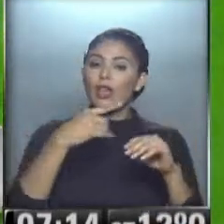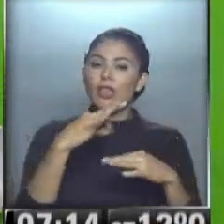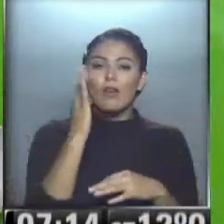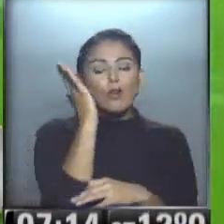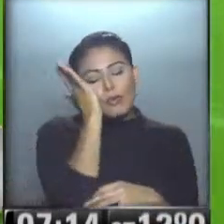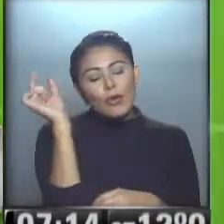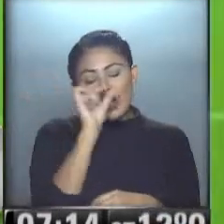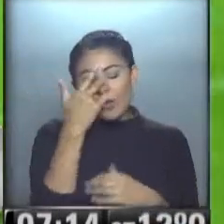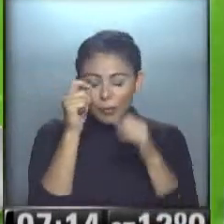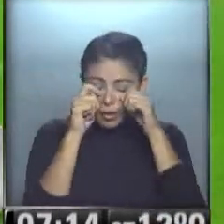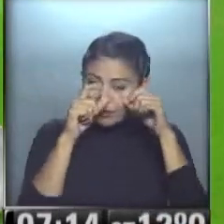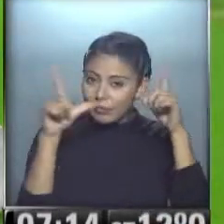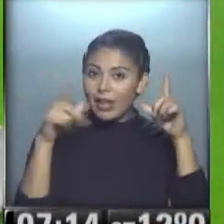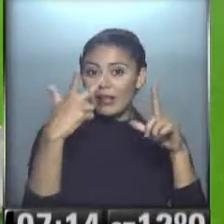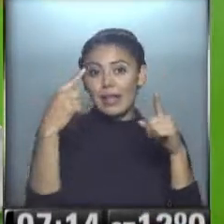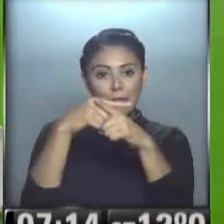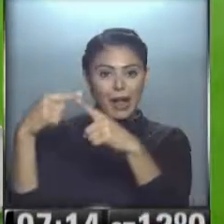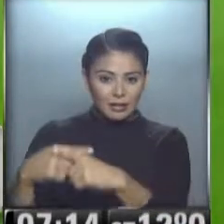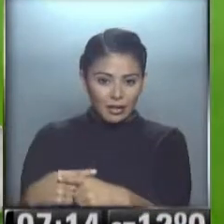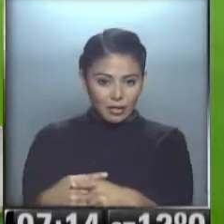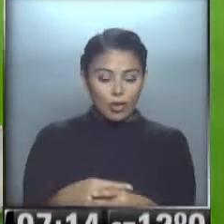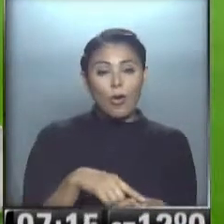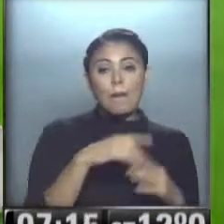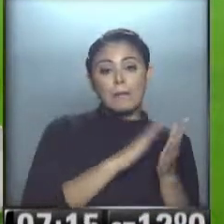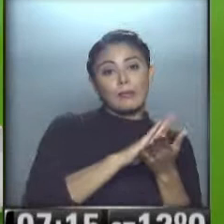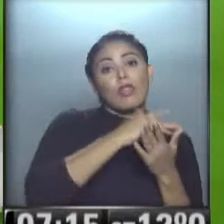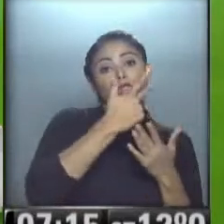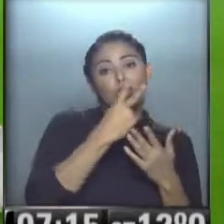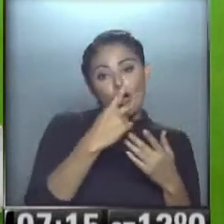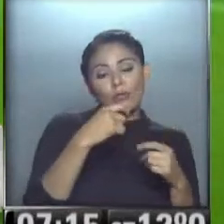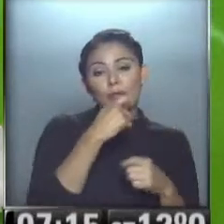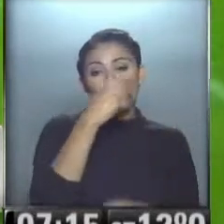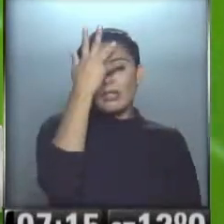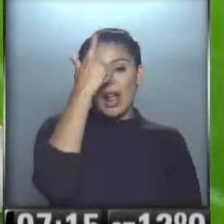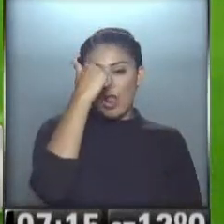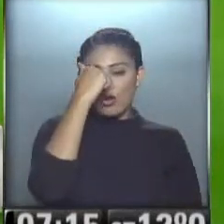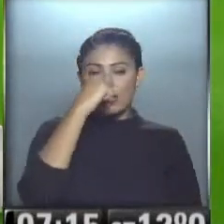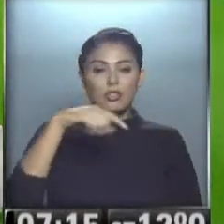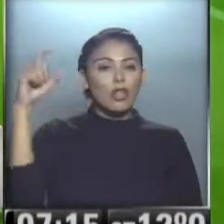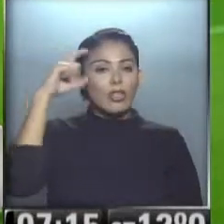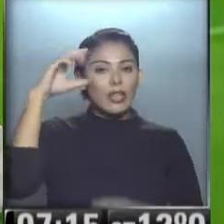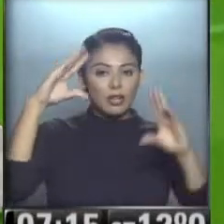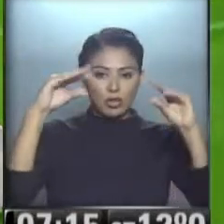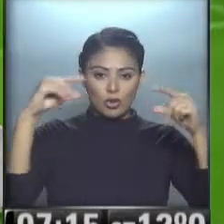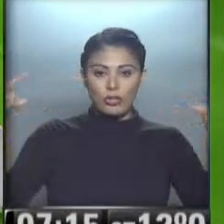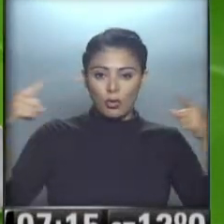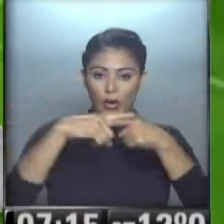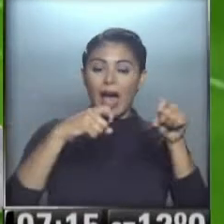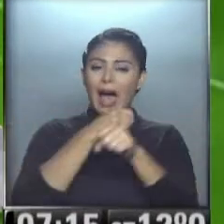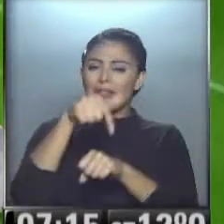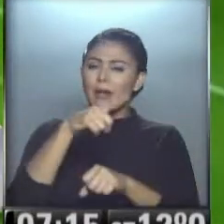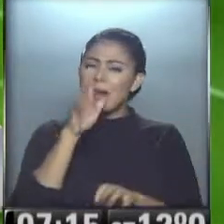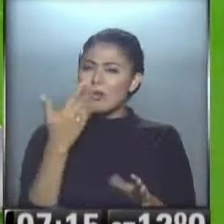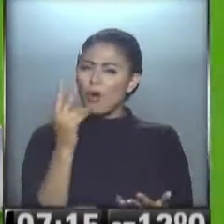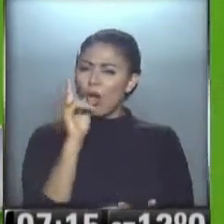si quieren llegar a ver los 3 partidos, o 2 de ellos al menos. El de San Lorenzo de Almagro, a las 22 horas, hasta ese creo que llego,